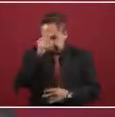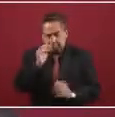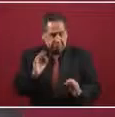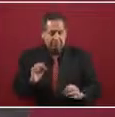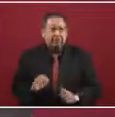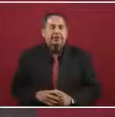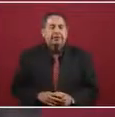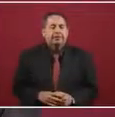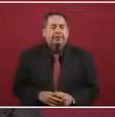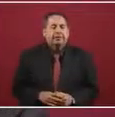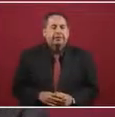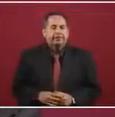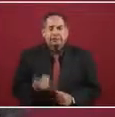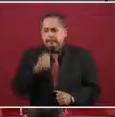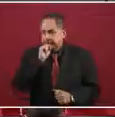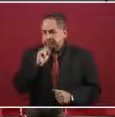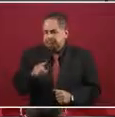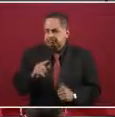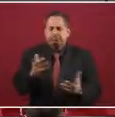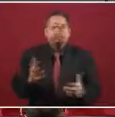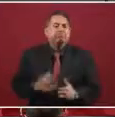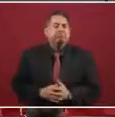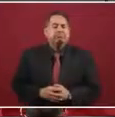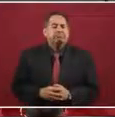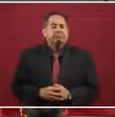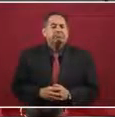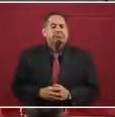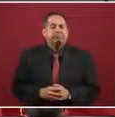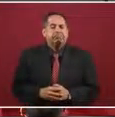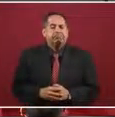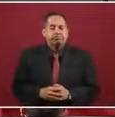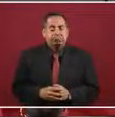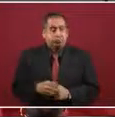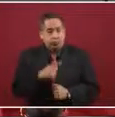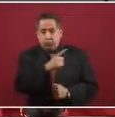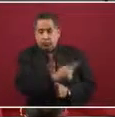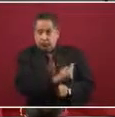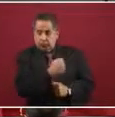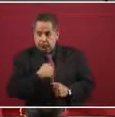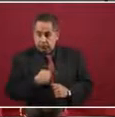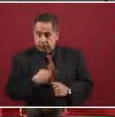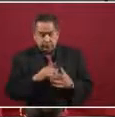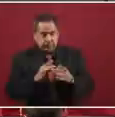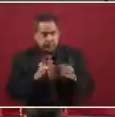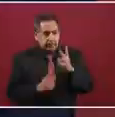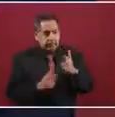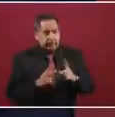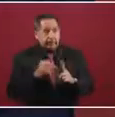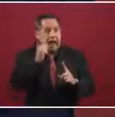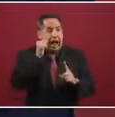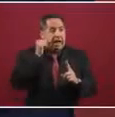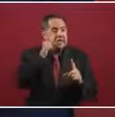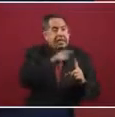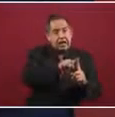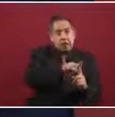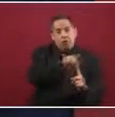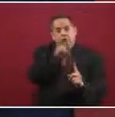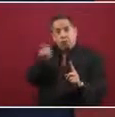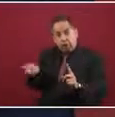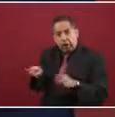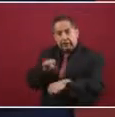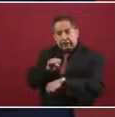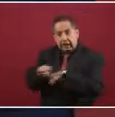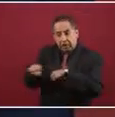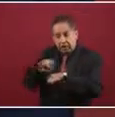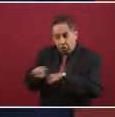Y desde luego que me platicó el secretario de Estado que iba a estar ayer en El Salvador y lo estuvo,